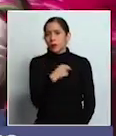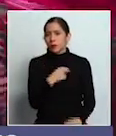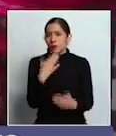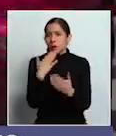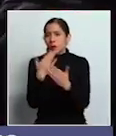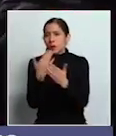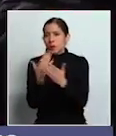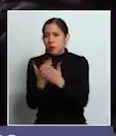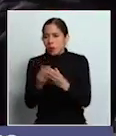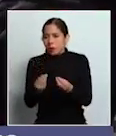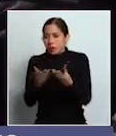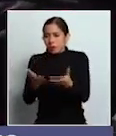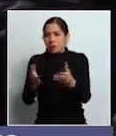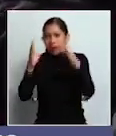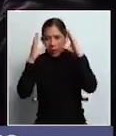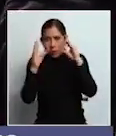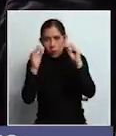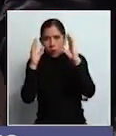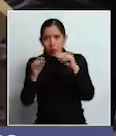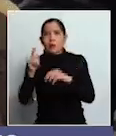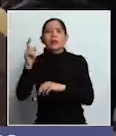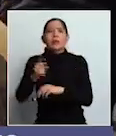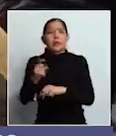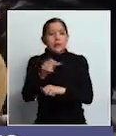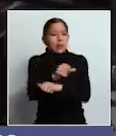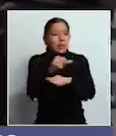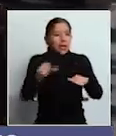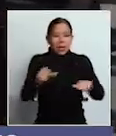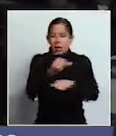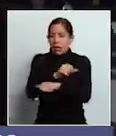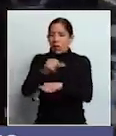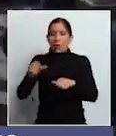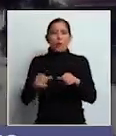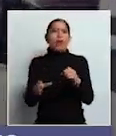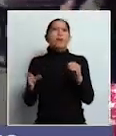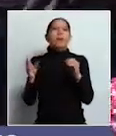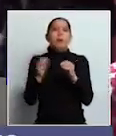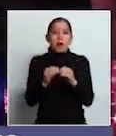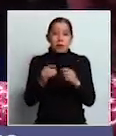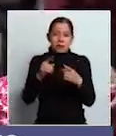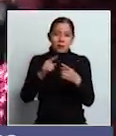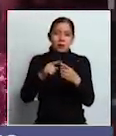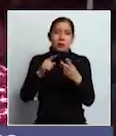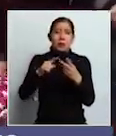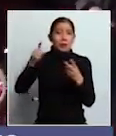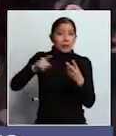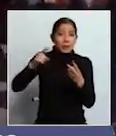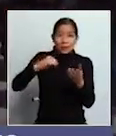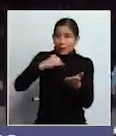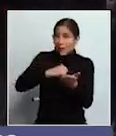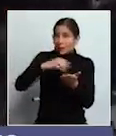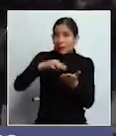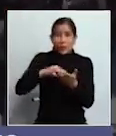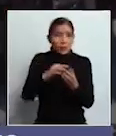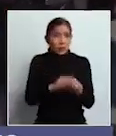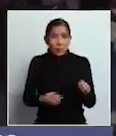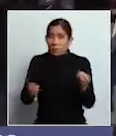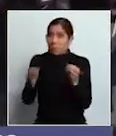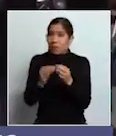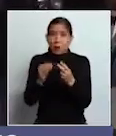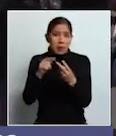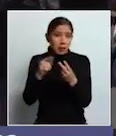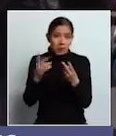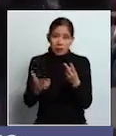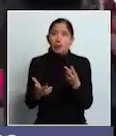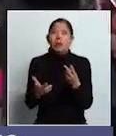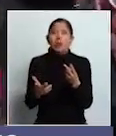estudiantes, necesitamos más aulas, necesitamos más ítems, ya que los profesores no alcanzan. Si ahora pudiéramos mostrar.